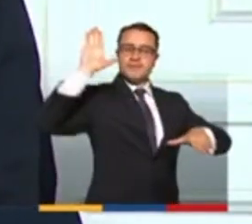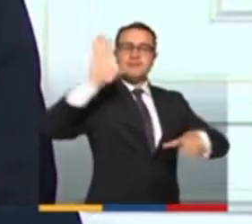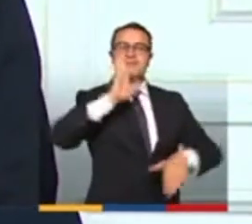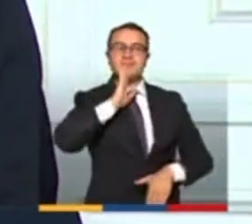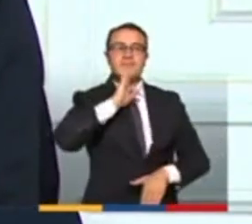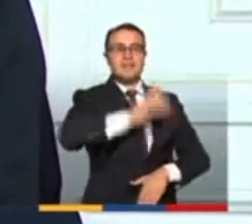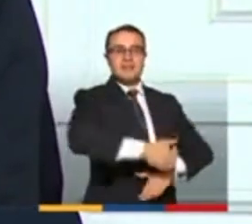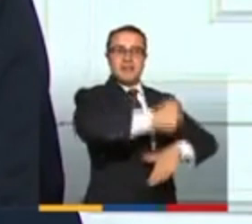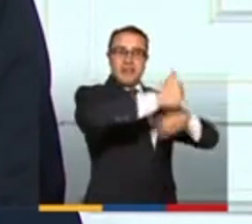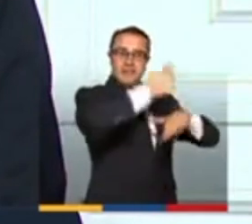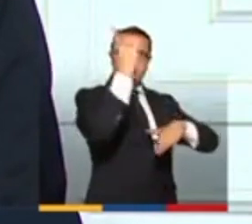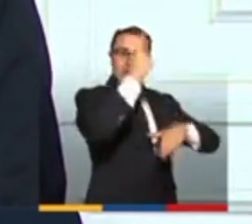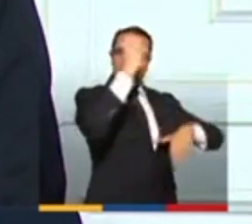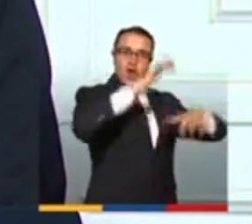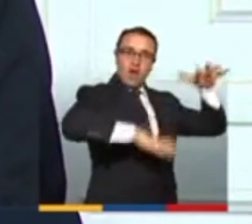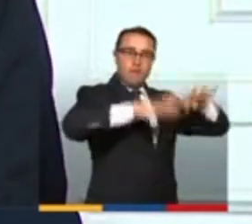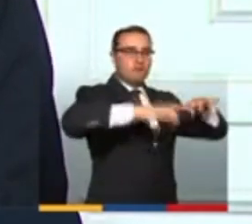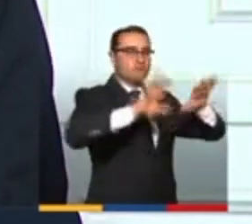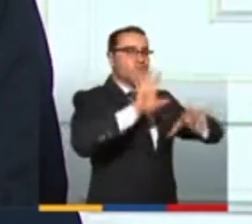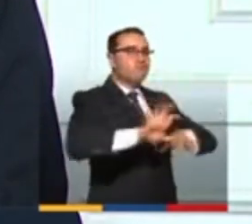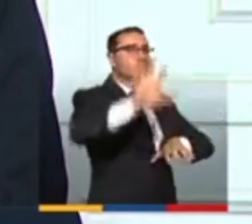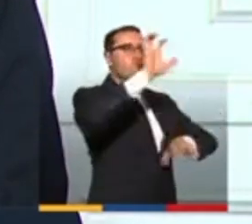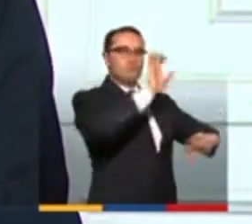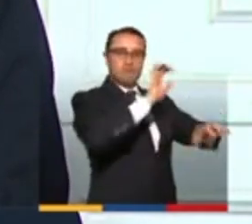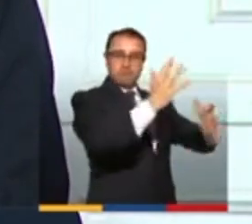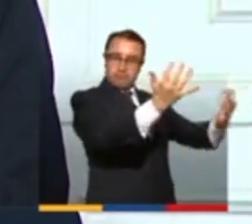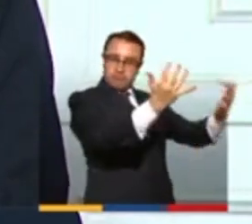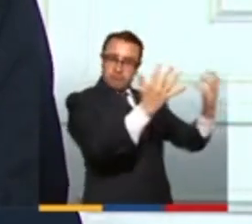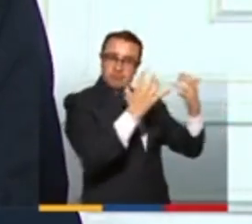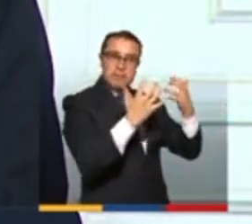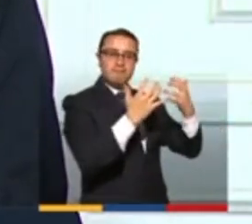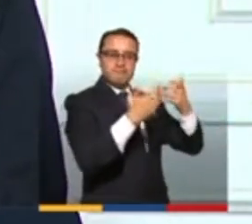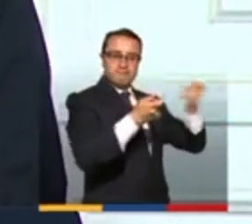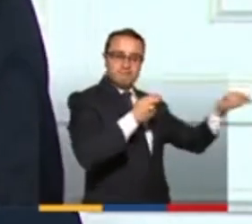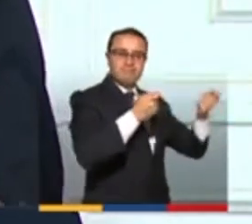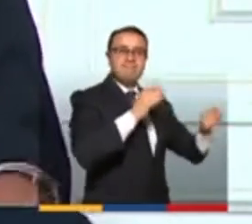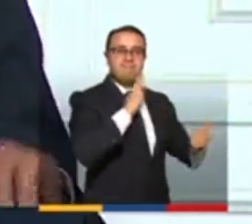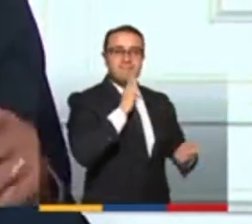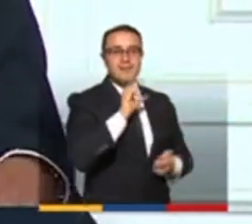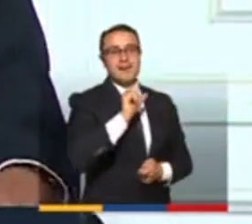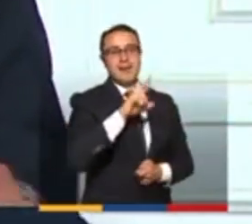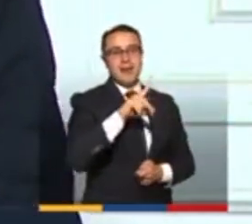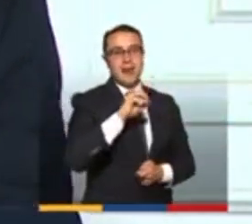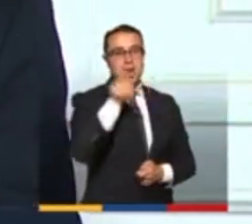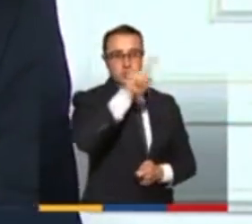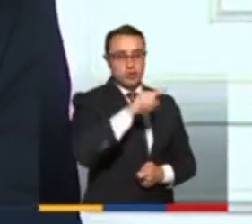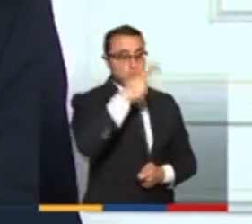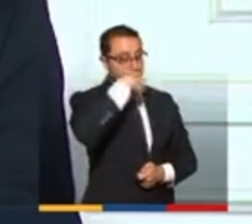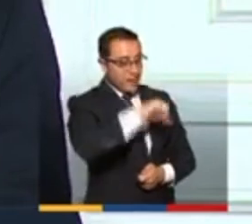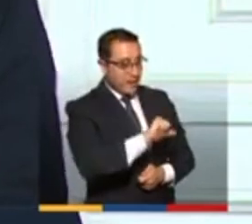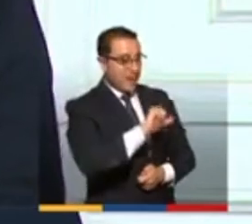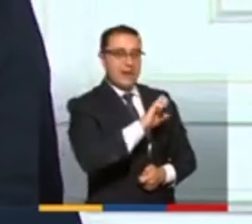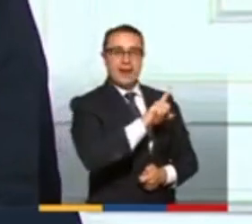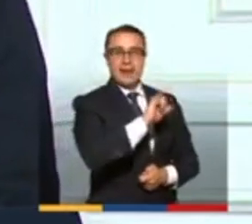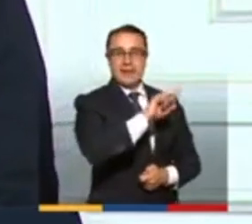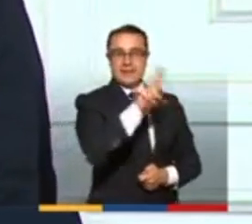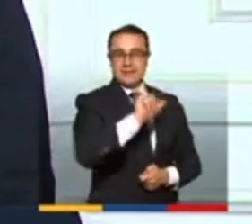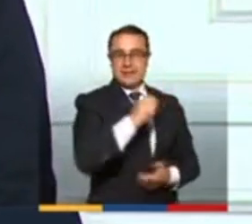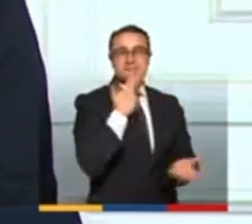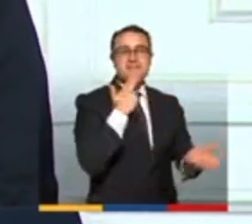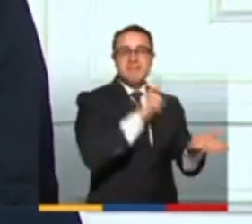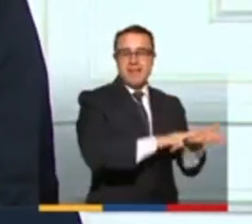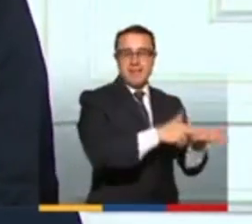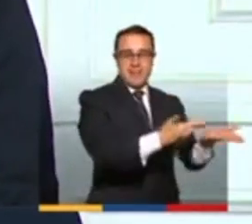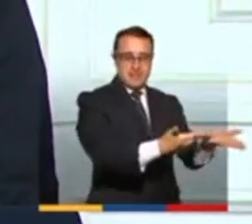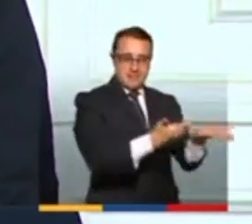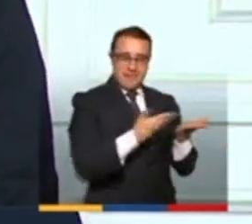Unidad Administrativa Especial Migración Colombia, Carlos Fernando García, su hija Elisa, que me envió una carta,